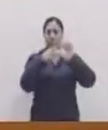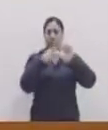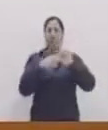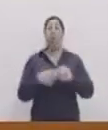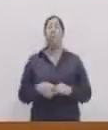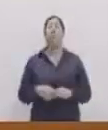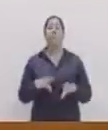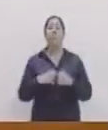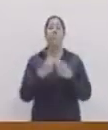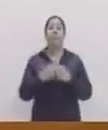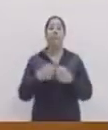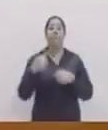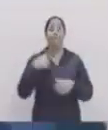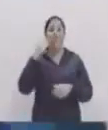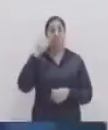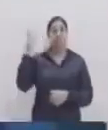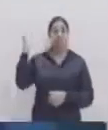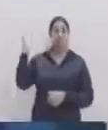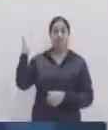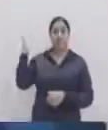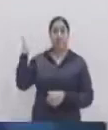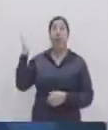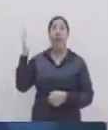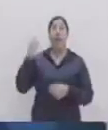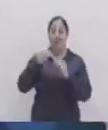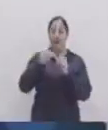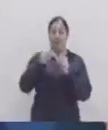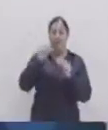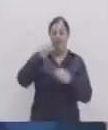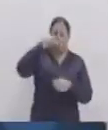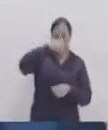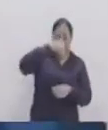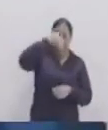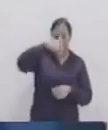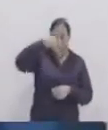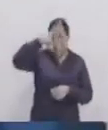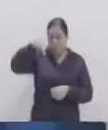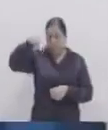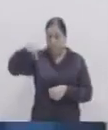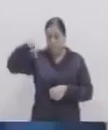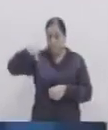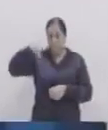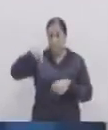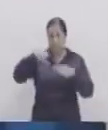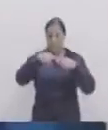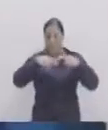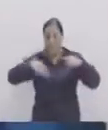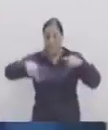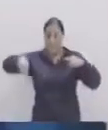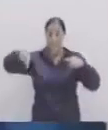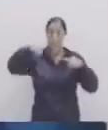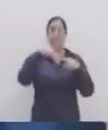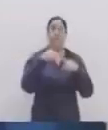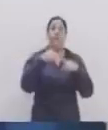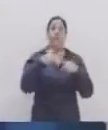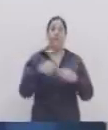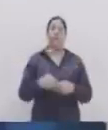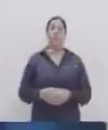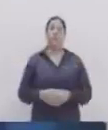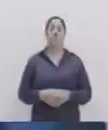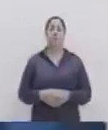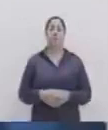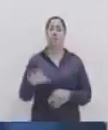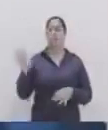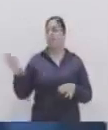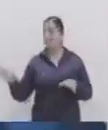este caso coloqué uno de los alfileres. Luego, vamos a replicar el ángulo central. Colocaremos